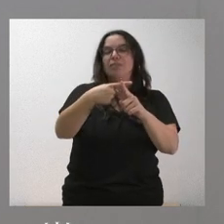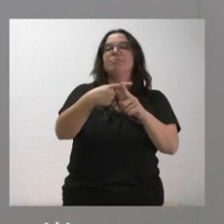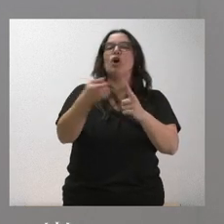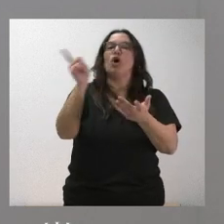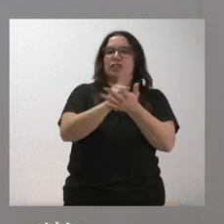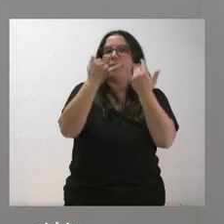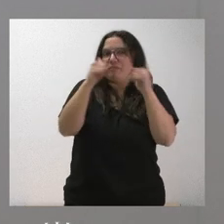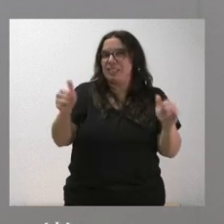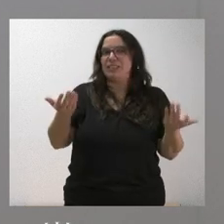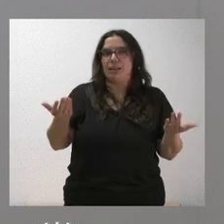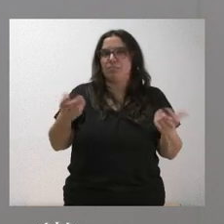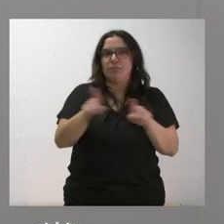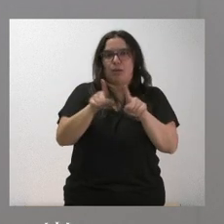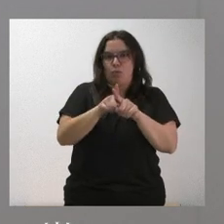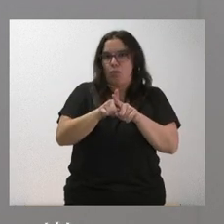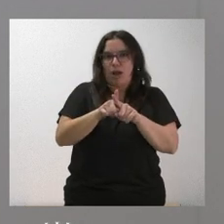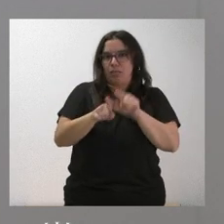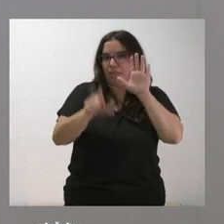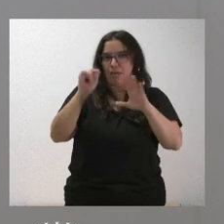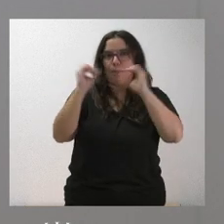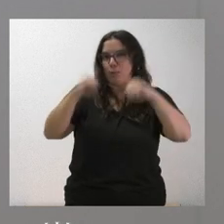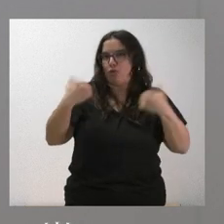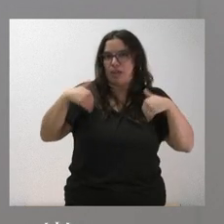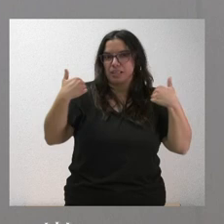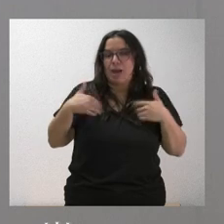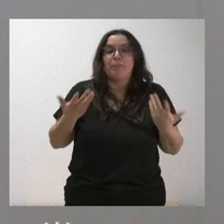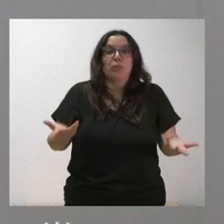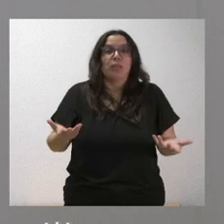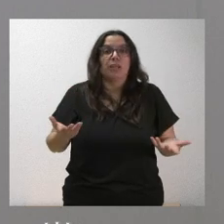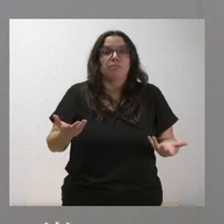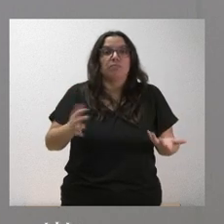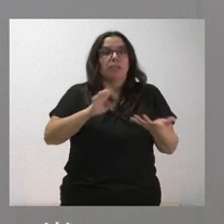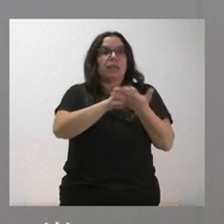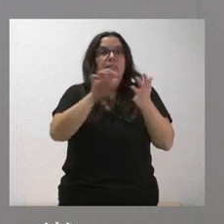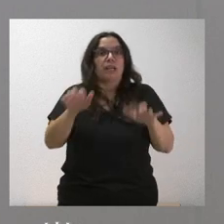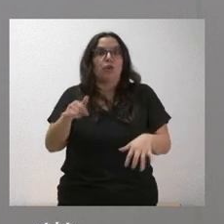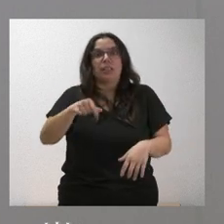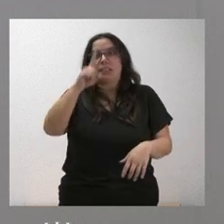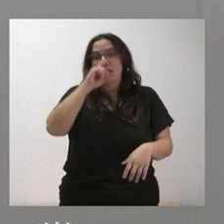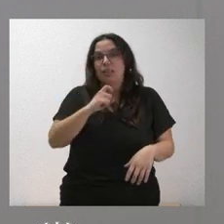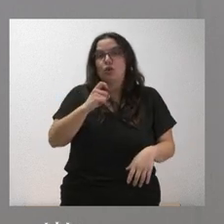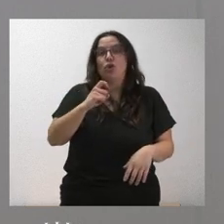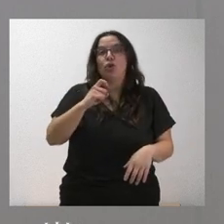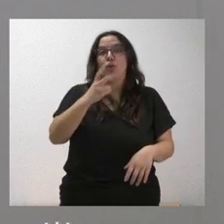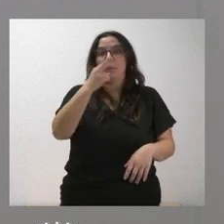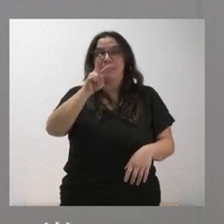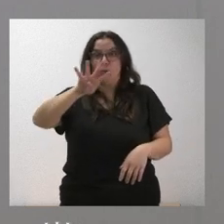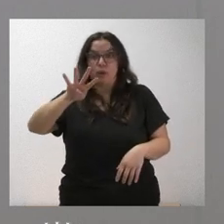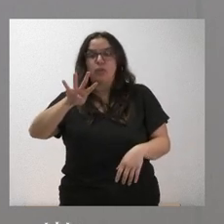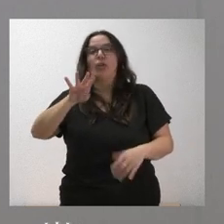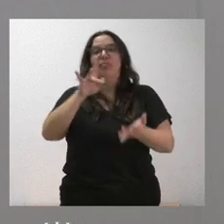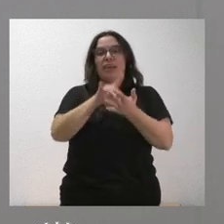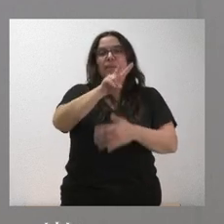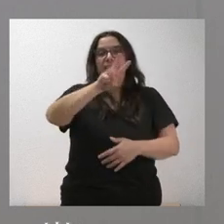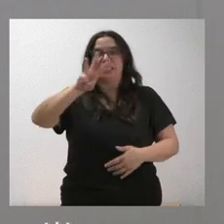a ser fiesta como se ha sido y como así se ha aprobado y por tanto en el caso de Castilla de León este año 2024 el 23 de abril será